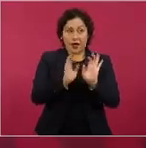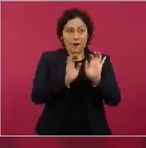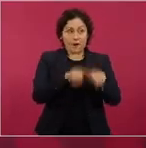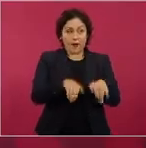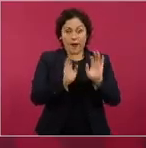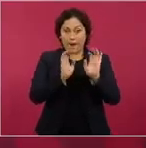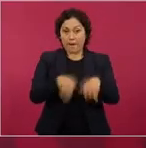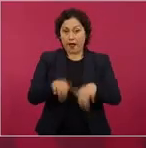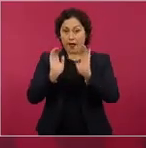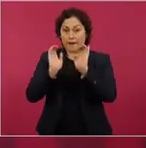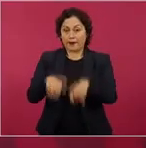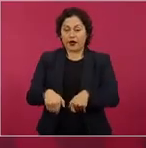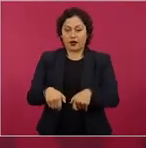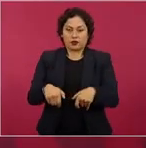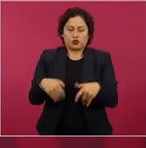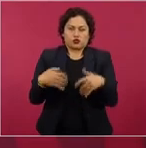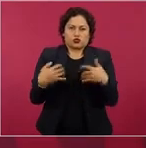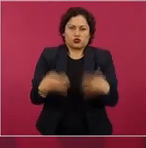el de los más